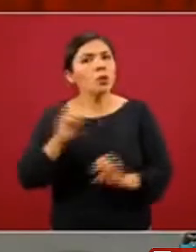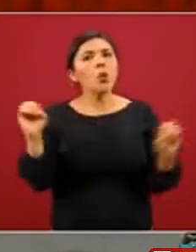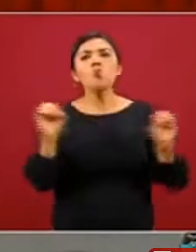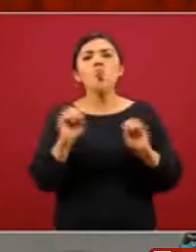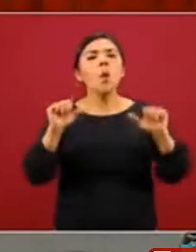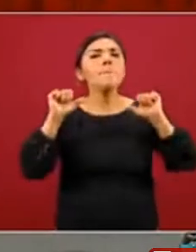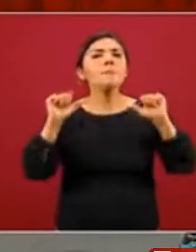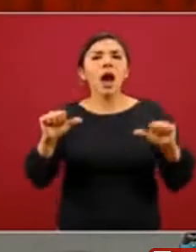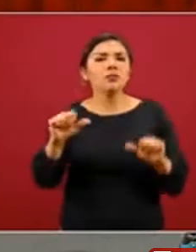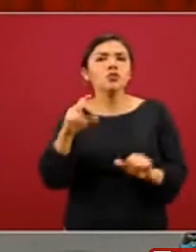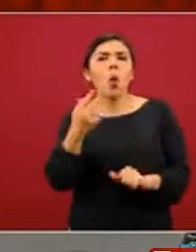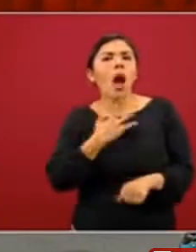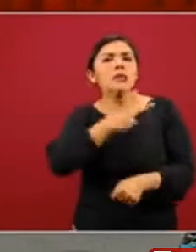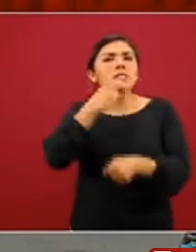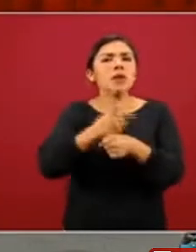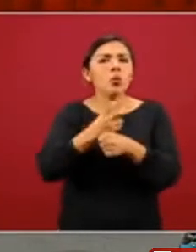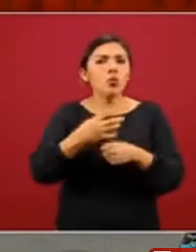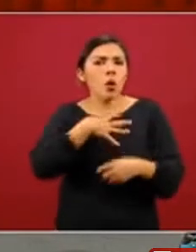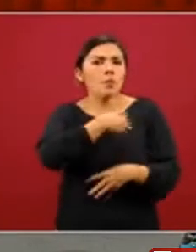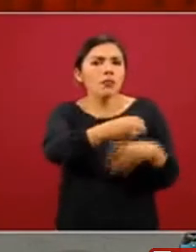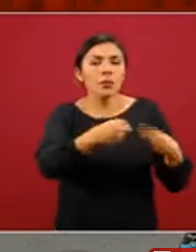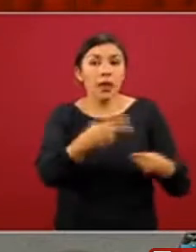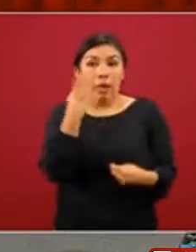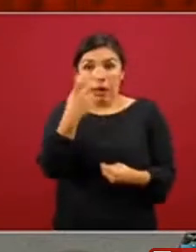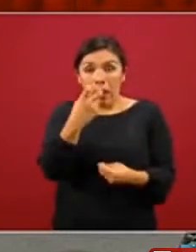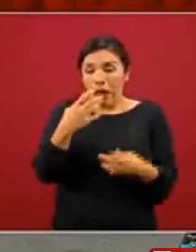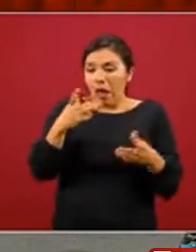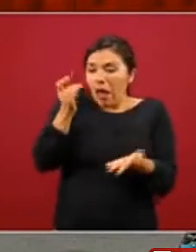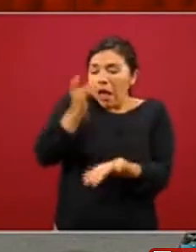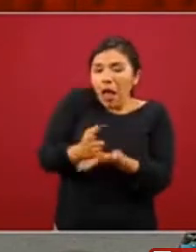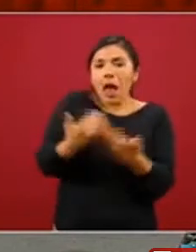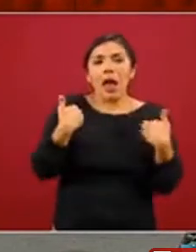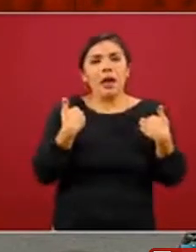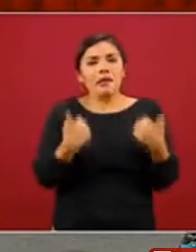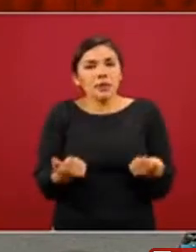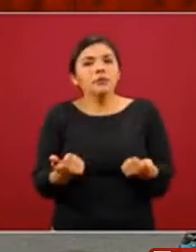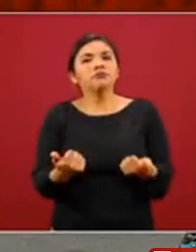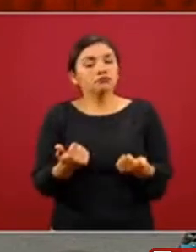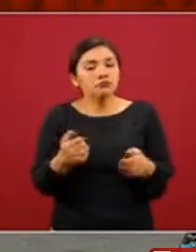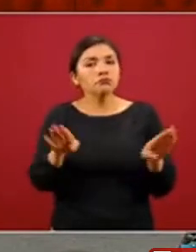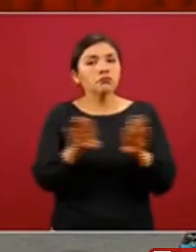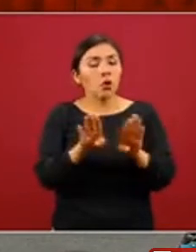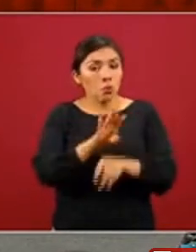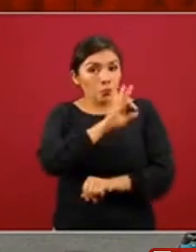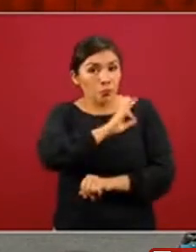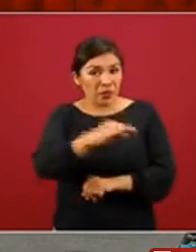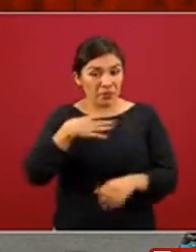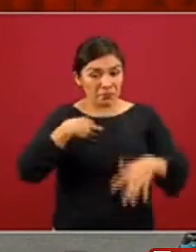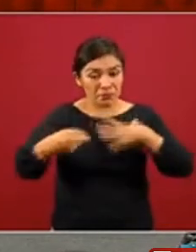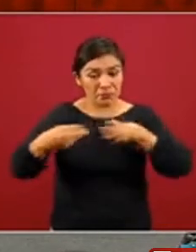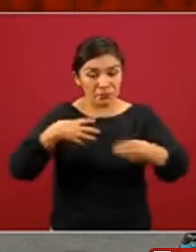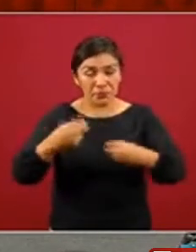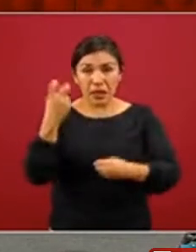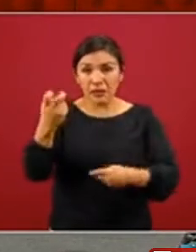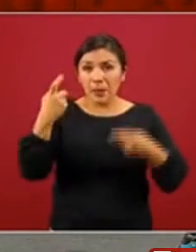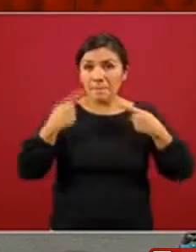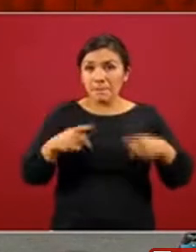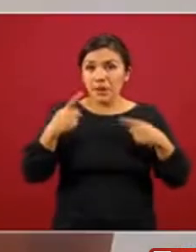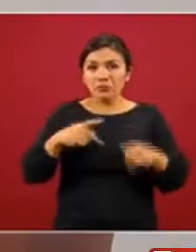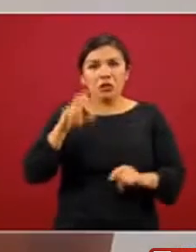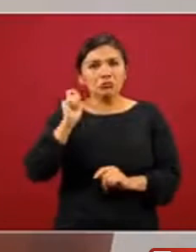casos secundarios. Esto nos indica que la posibilidad también de transmisión a través de estas personas que se